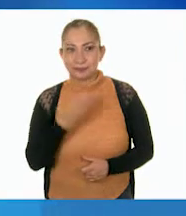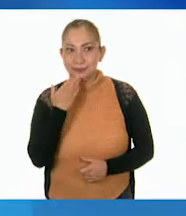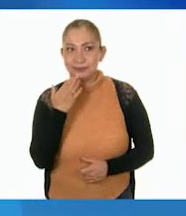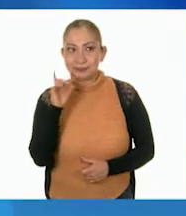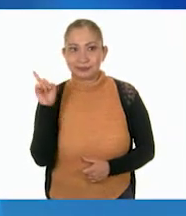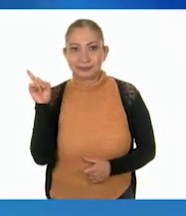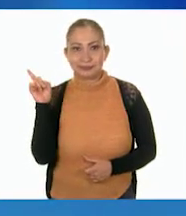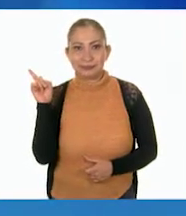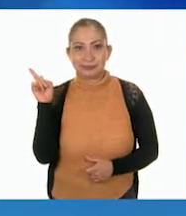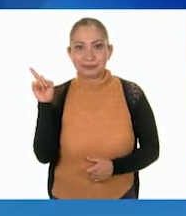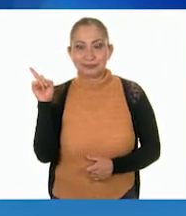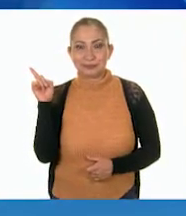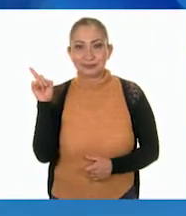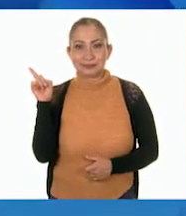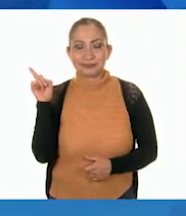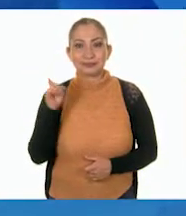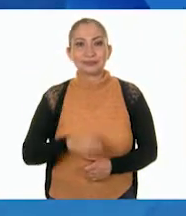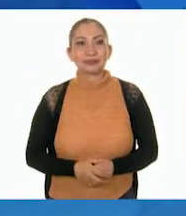Multiplicación.